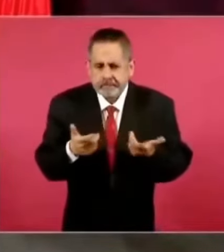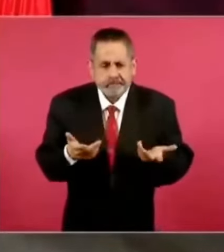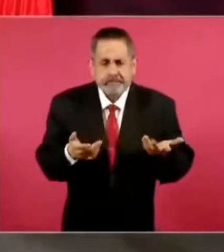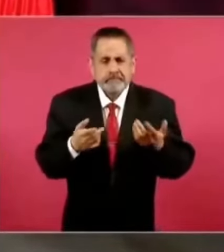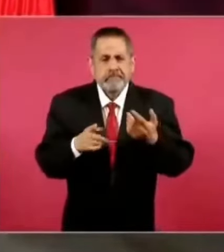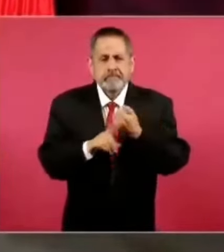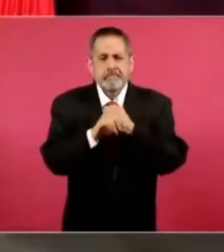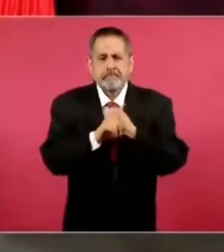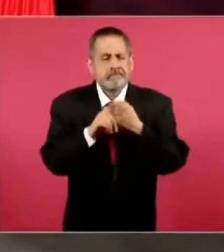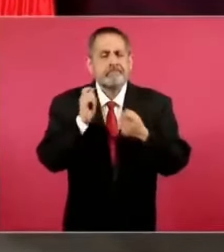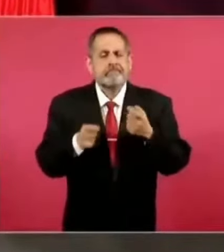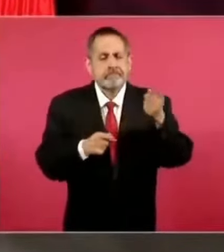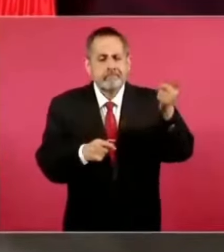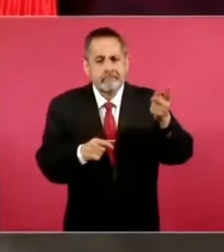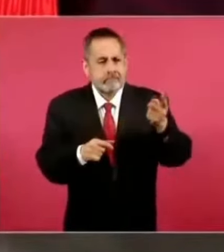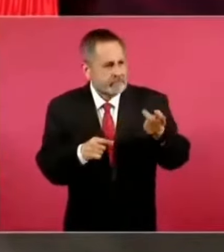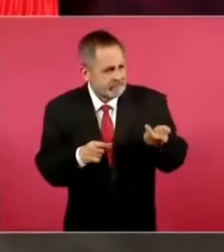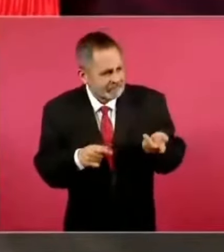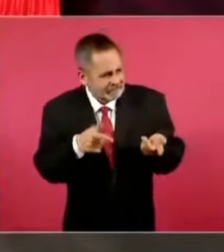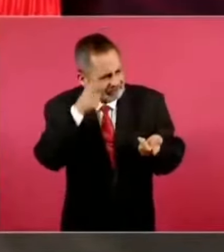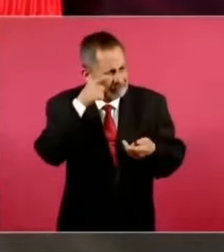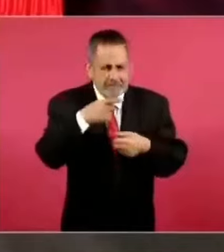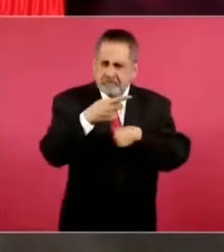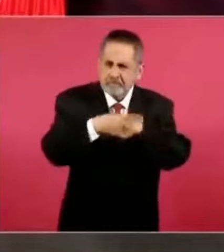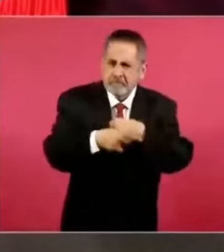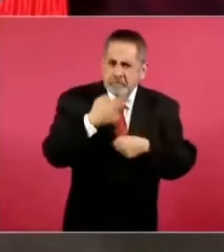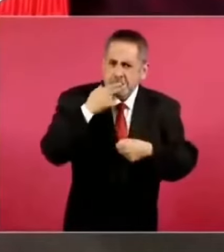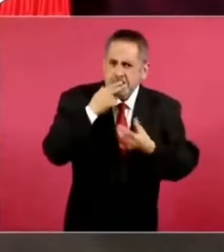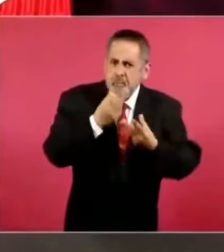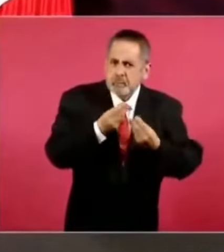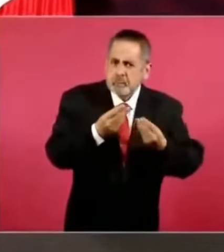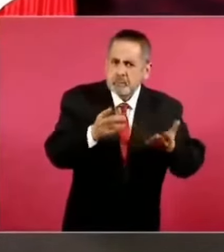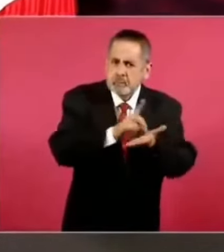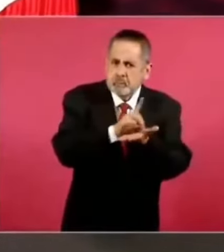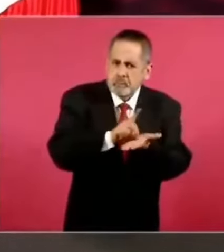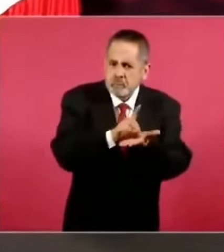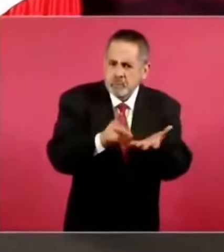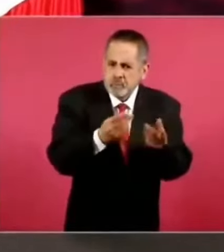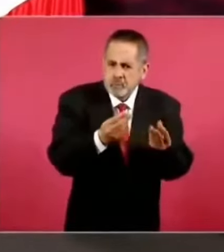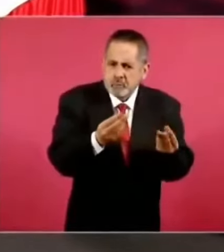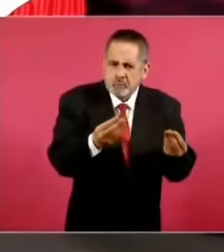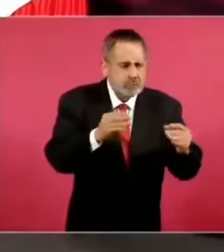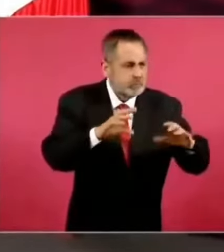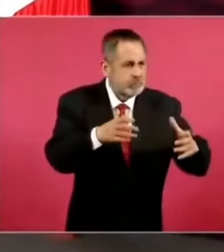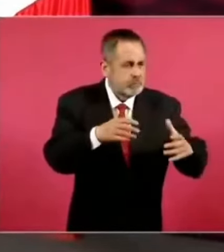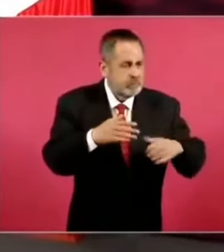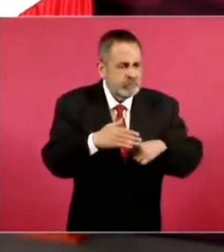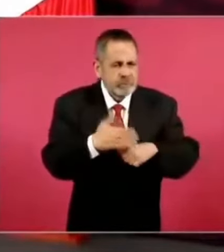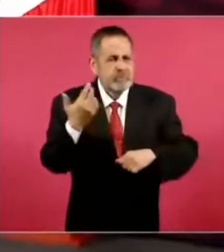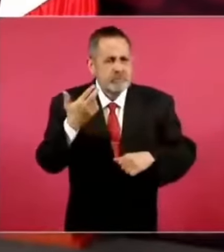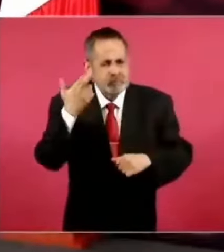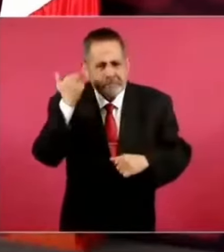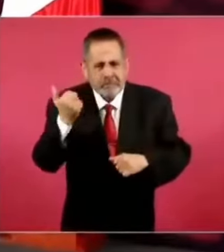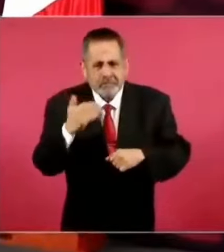¿sí?, sobre el incremento al consumo del fentanilo y de drogas químicas, tiene que ver